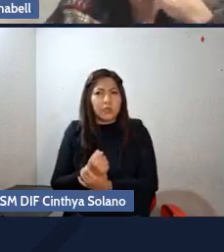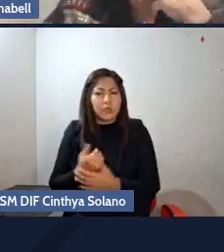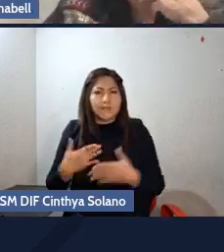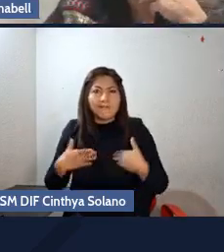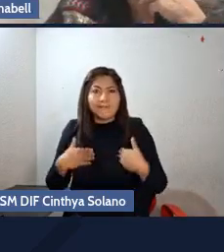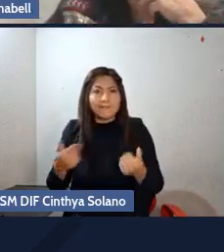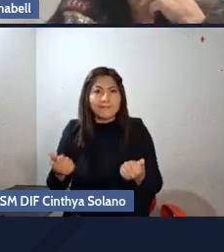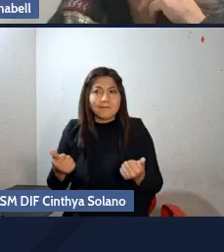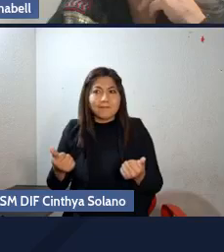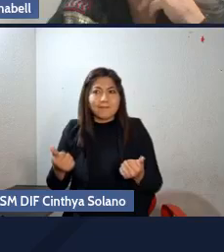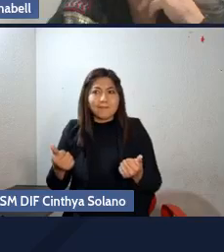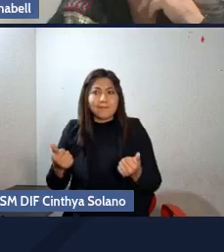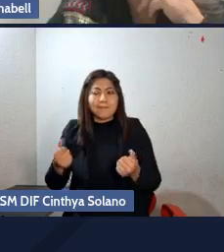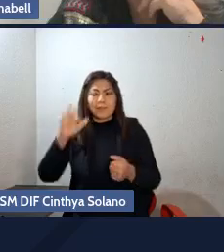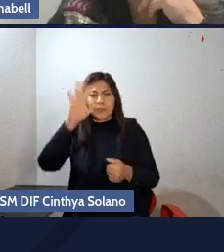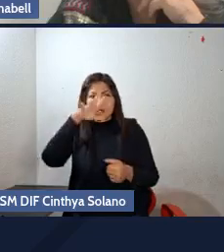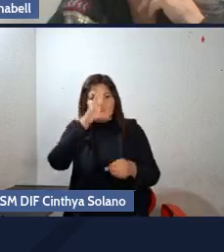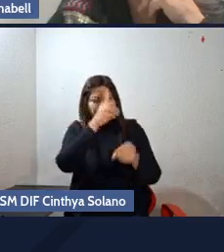la donación,